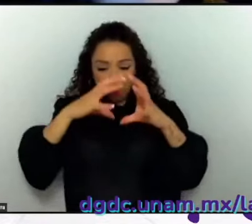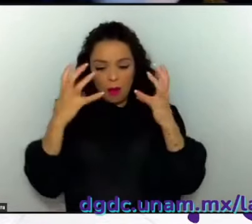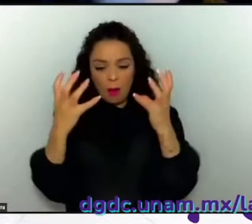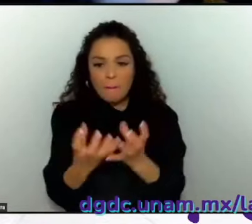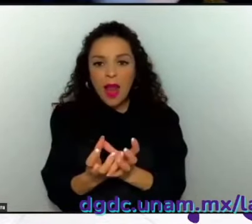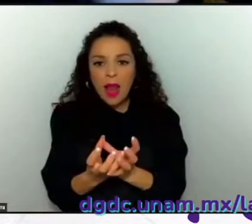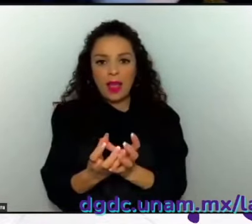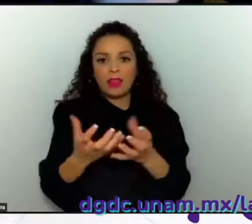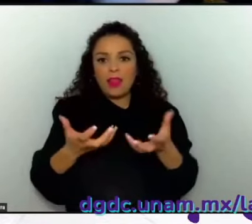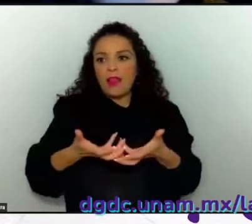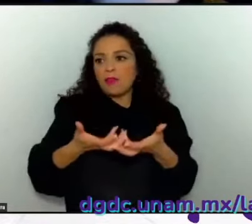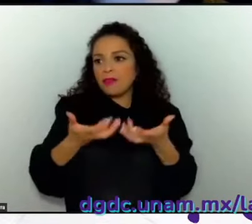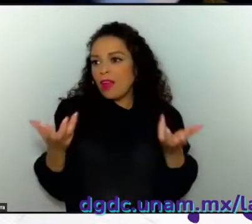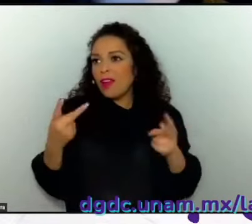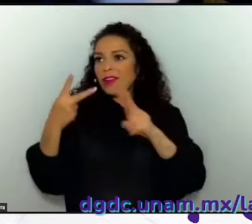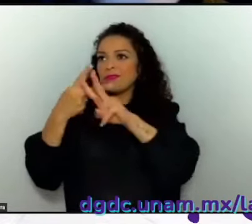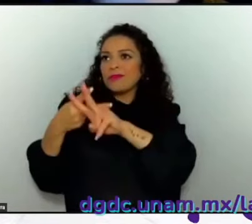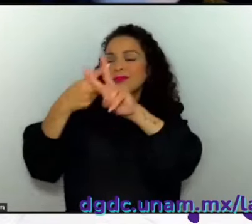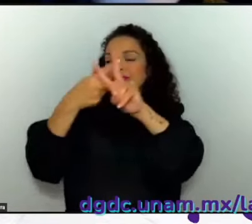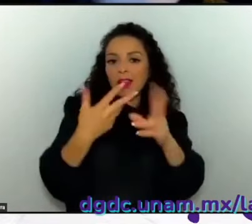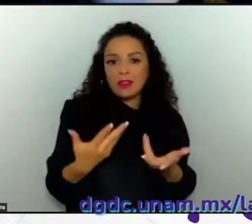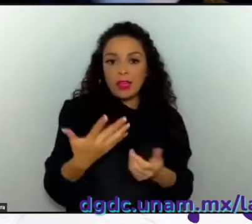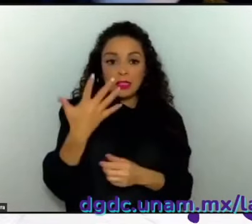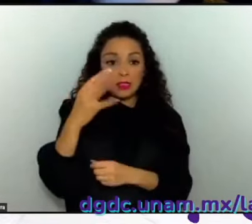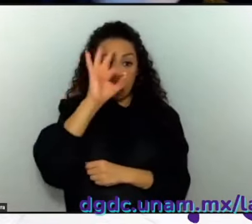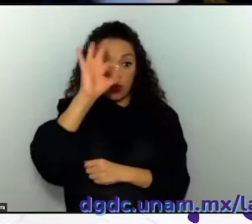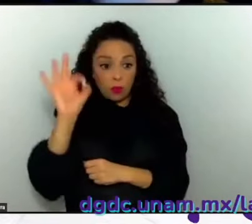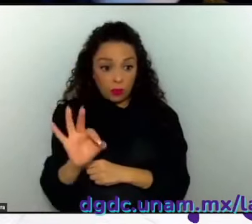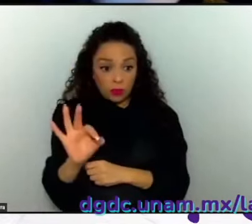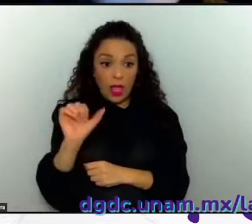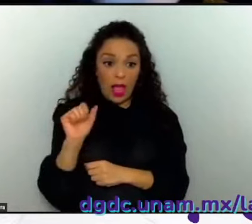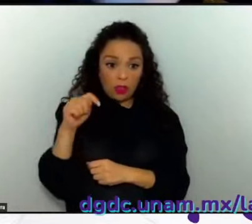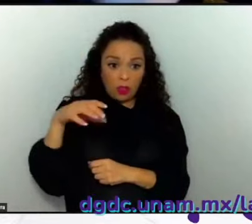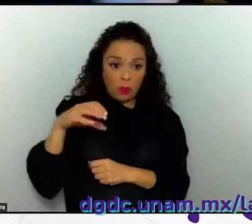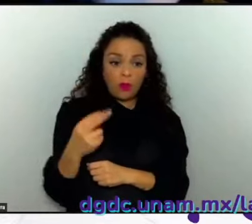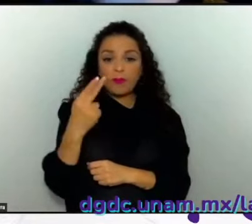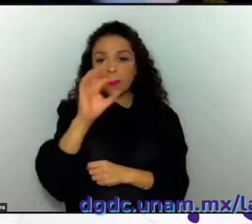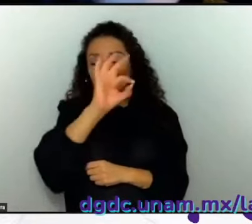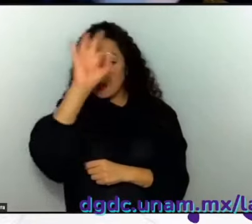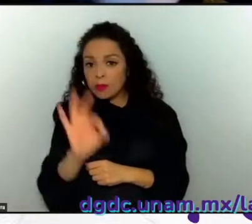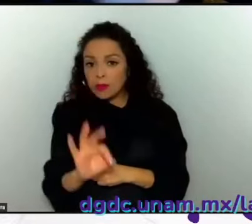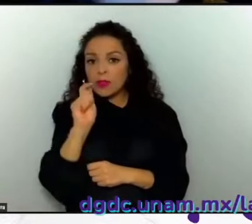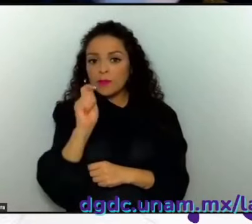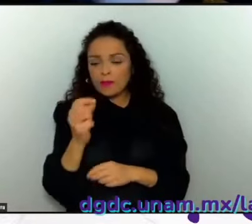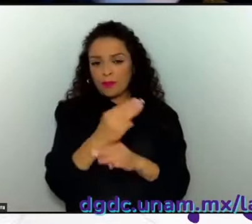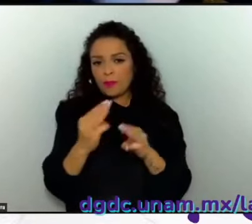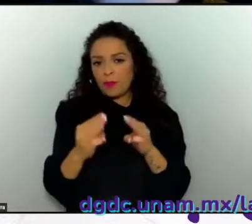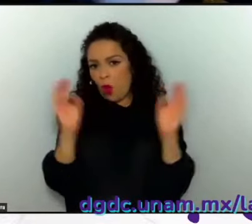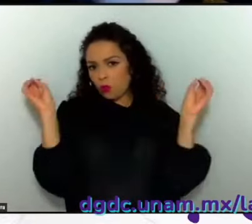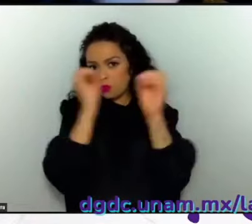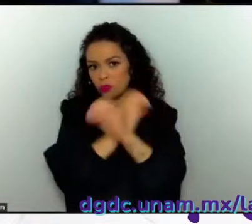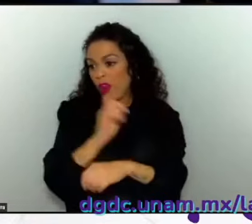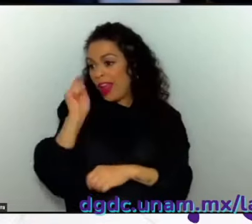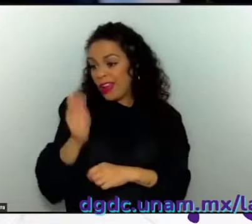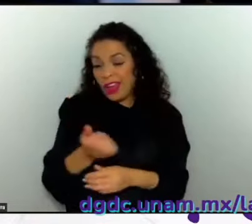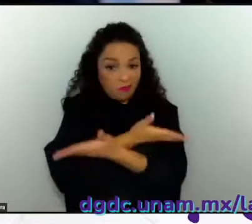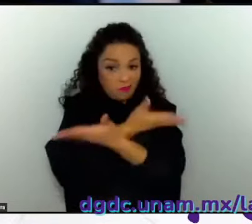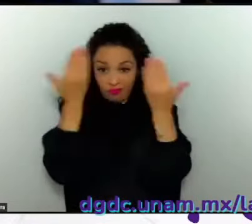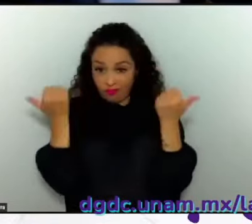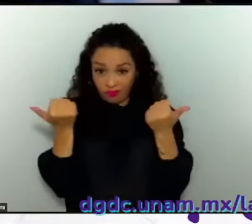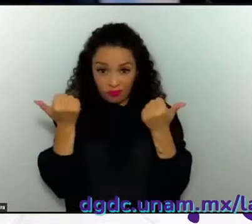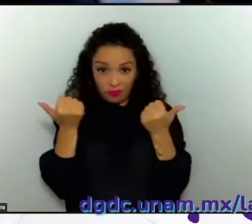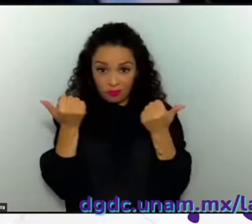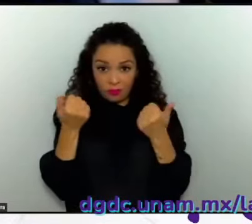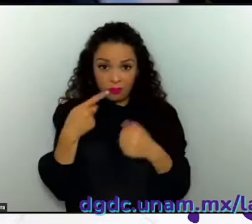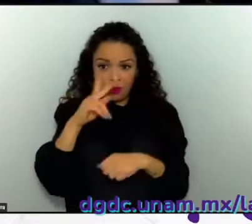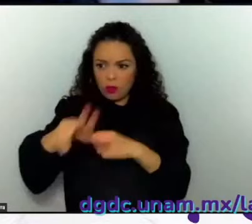grandes componentes del universo. 5% conocido, átomos, 25% en forma de materia oscura, que no sabemos qué es, pero que tiene gravedad